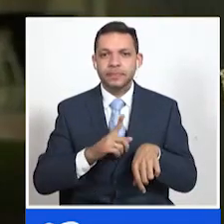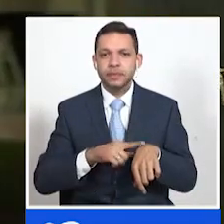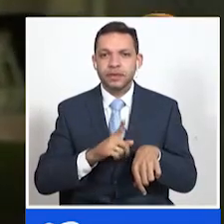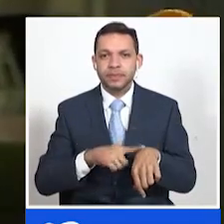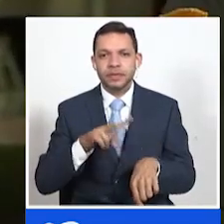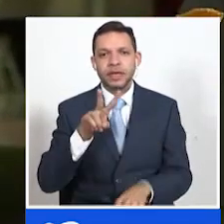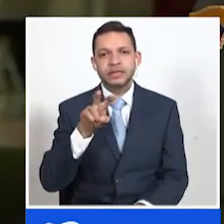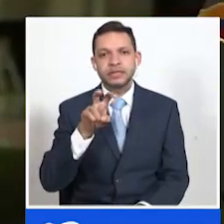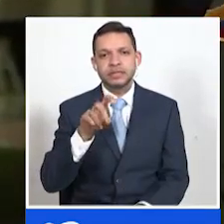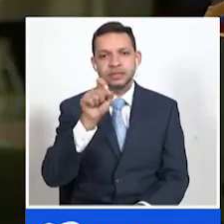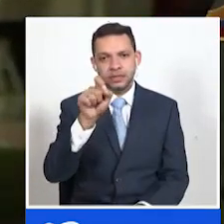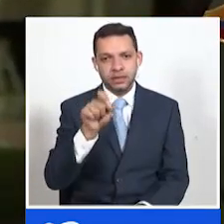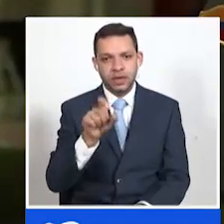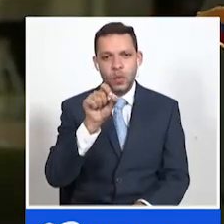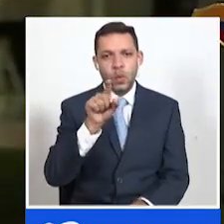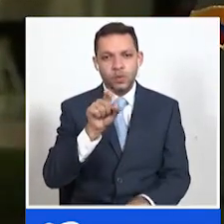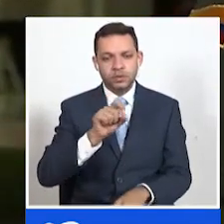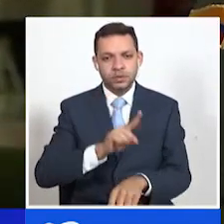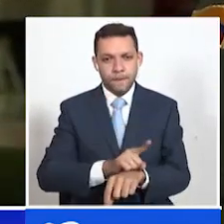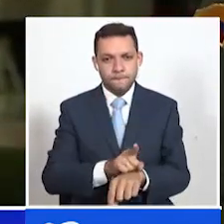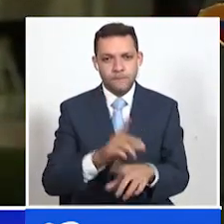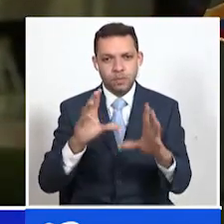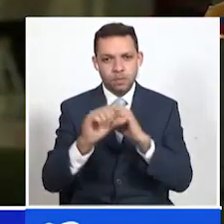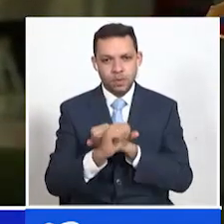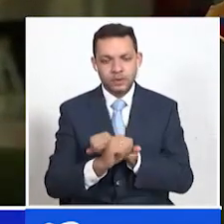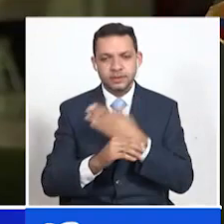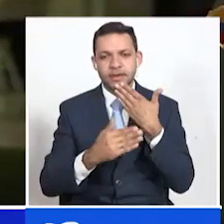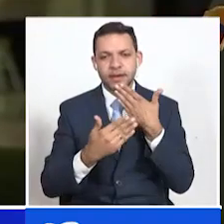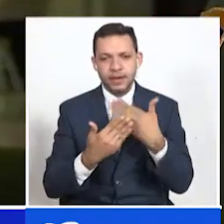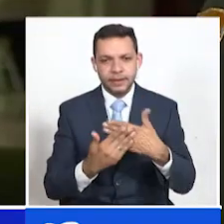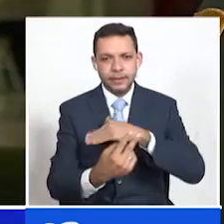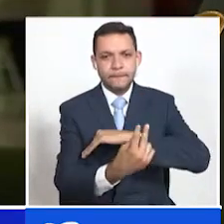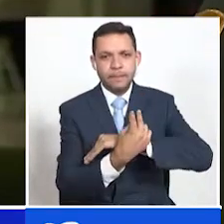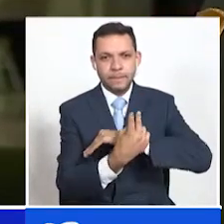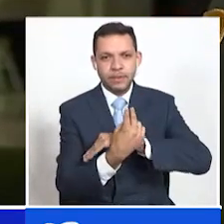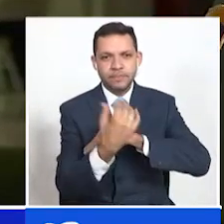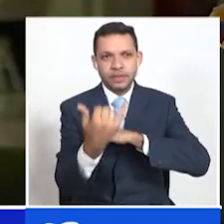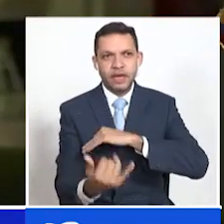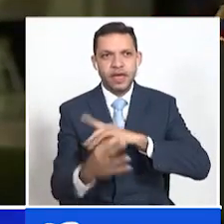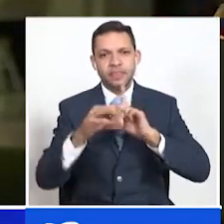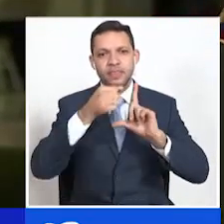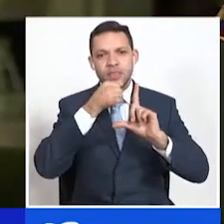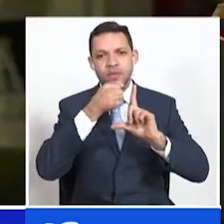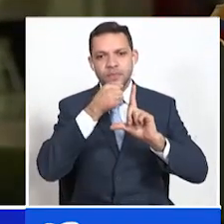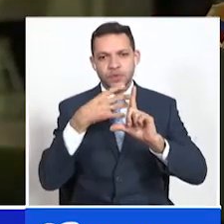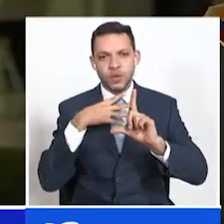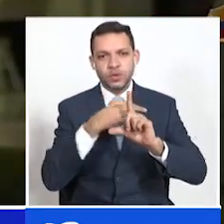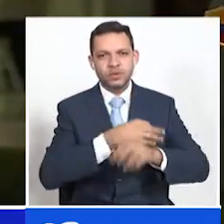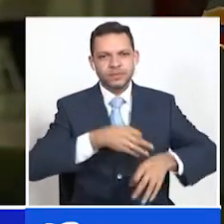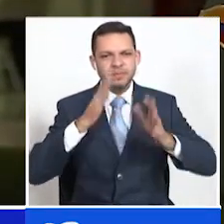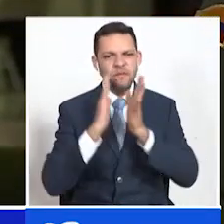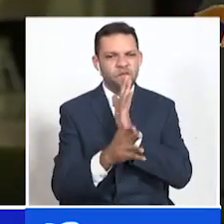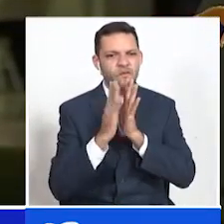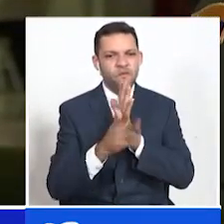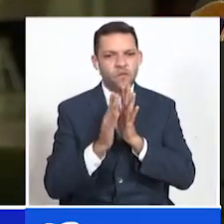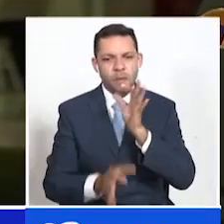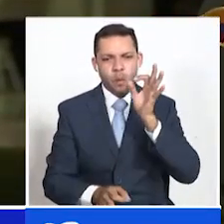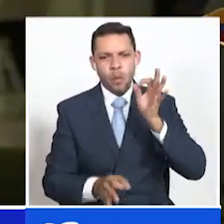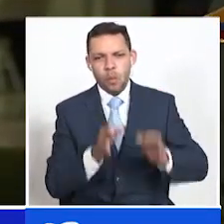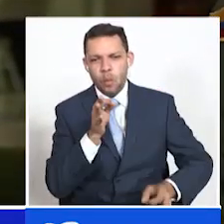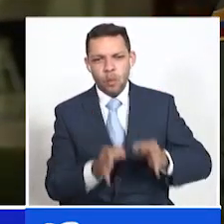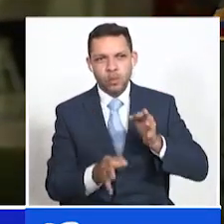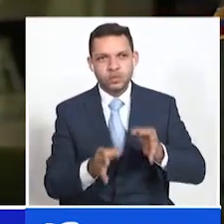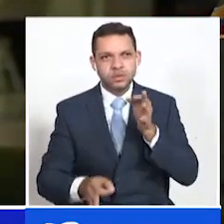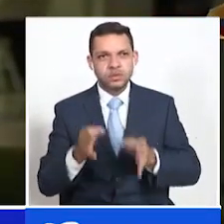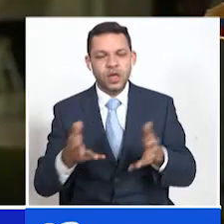De la noche. Muy buenas noches, Rubén, y toda nuestra amable audiencia. Precisamente nos encontramos el día de hoy presentando el balance judicial que se llevó a cabo